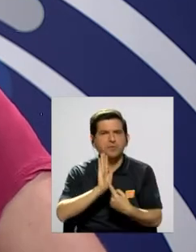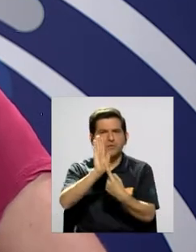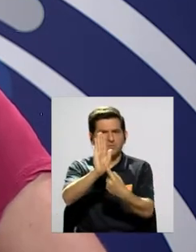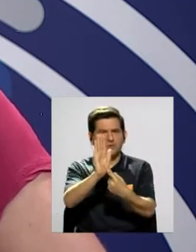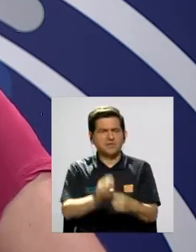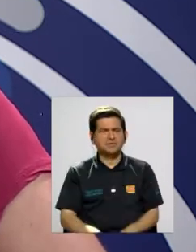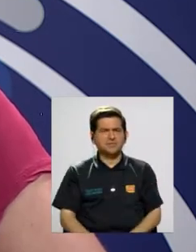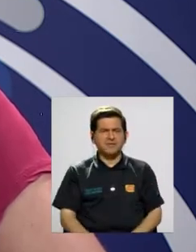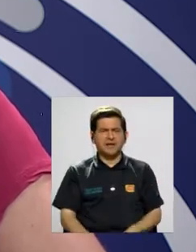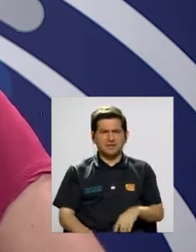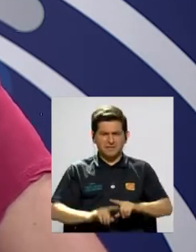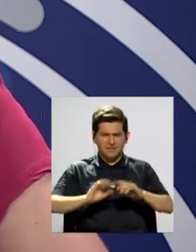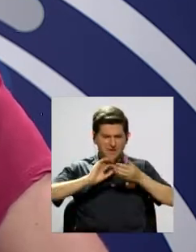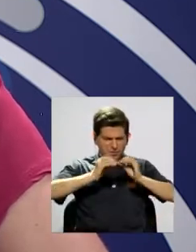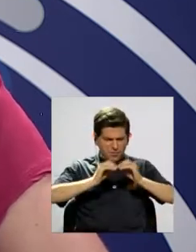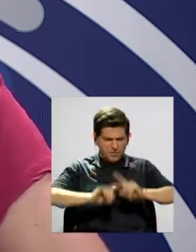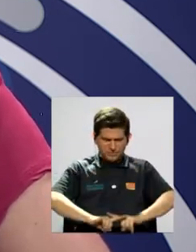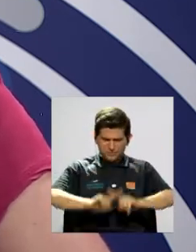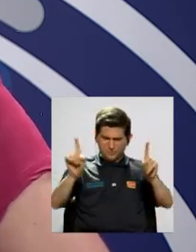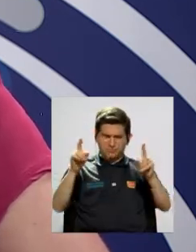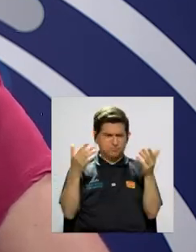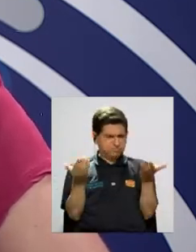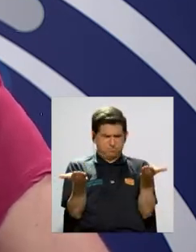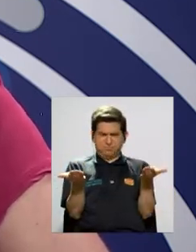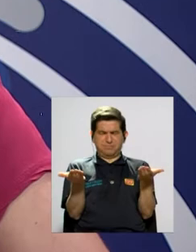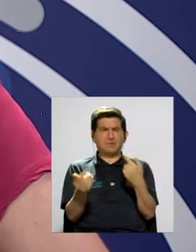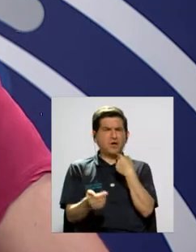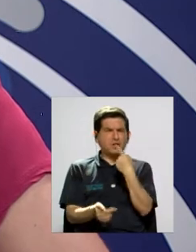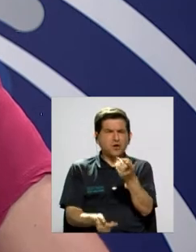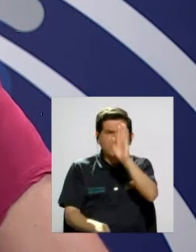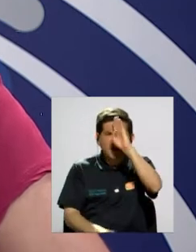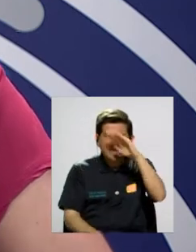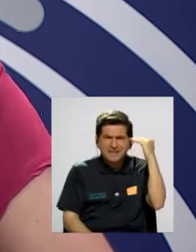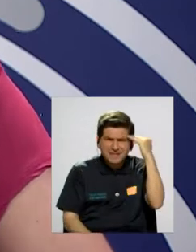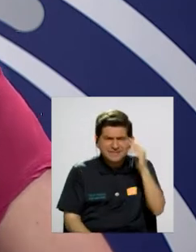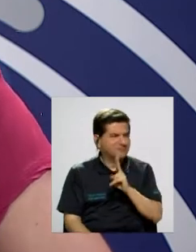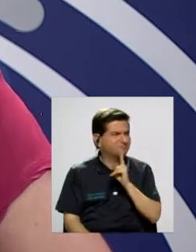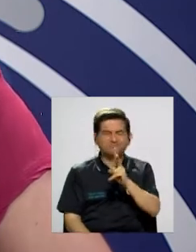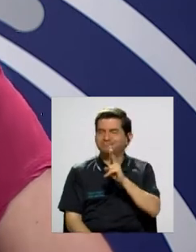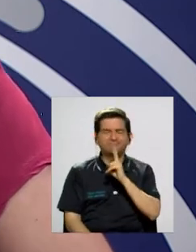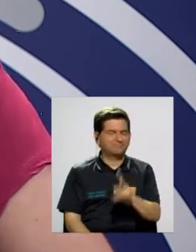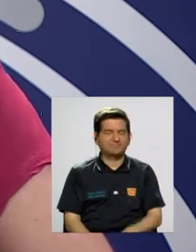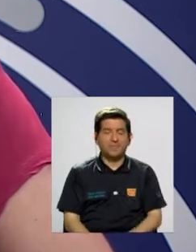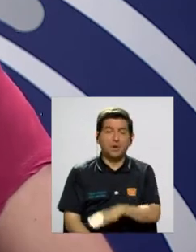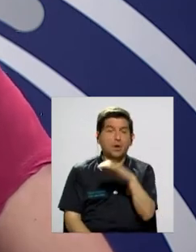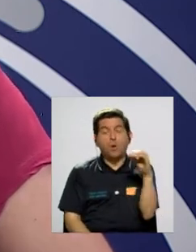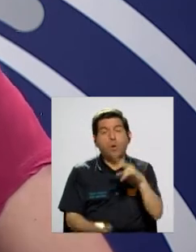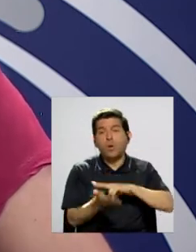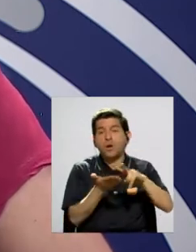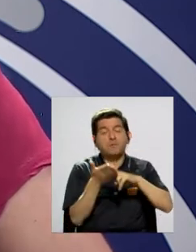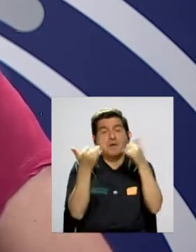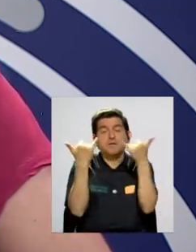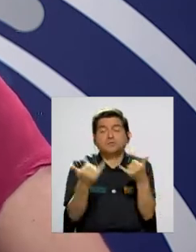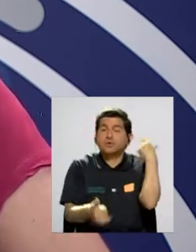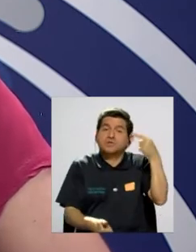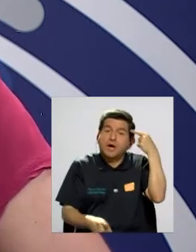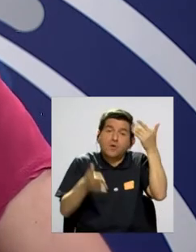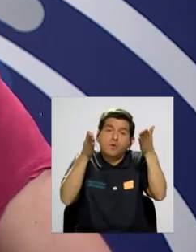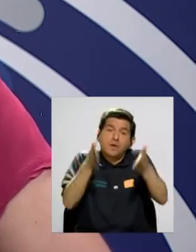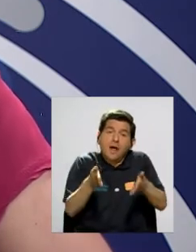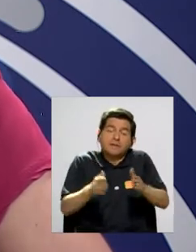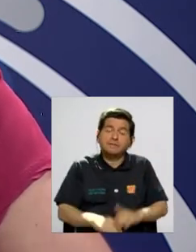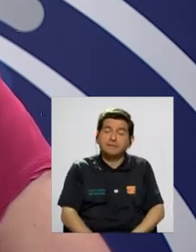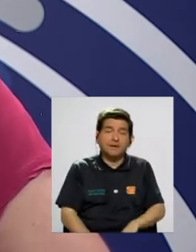una contundente diferencia. Entonces, lo que dice doña Laura a mí me parece que no es cierto. De ser cierto, Liberación Nacional estaría gobernando ahorita y no lo